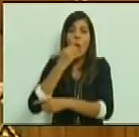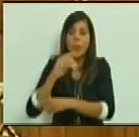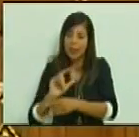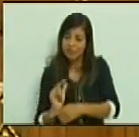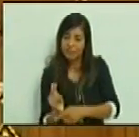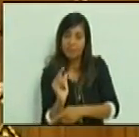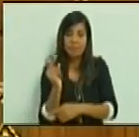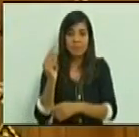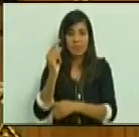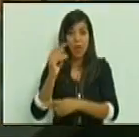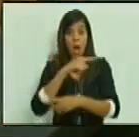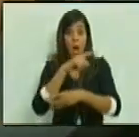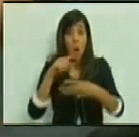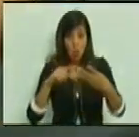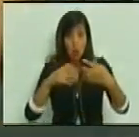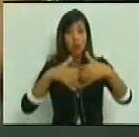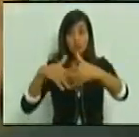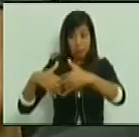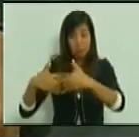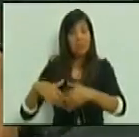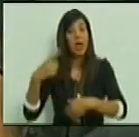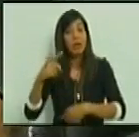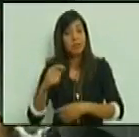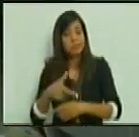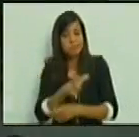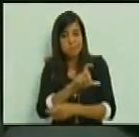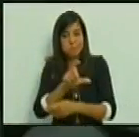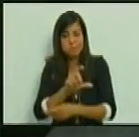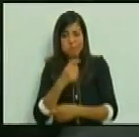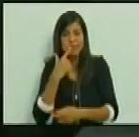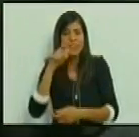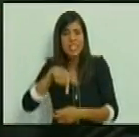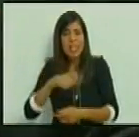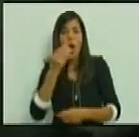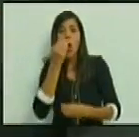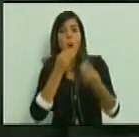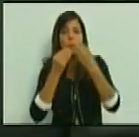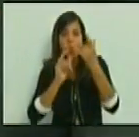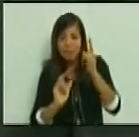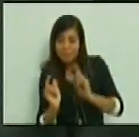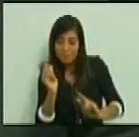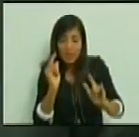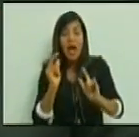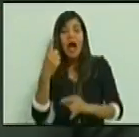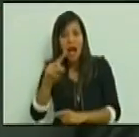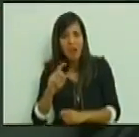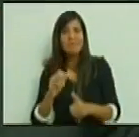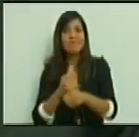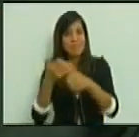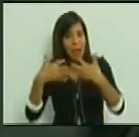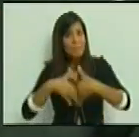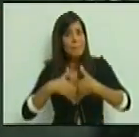tenemos 4 plantas de biofertilizantes que nadie le ha prestado atención y ahora le hemos venido recuperando,